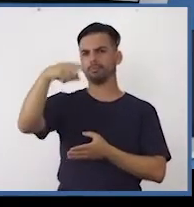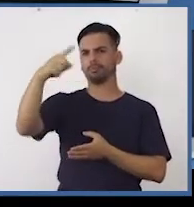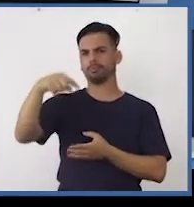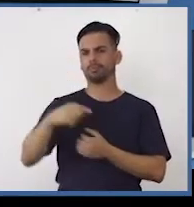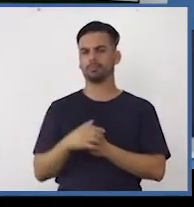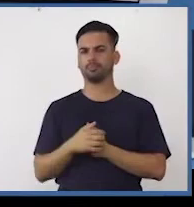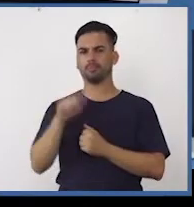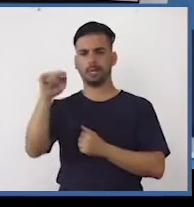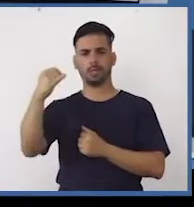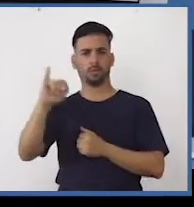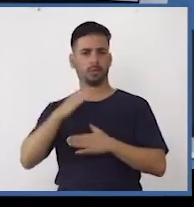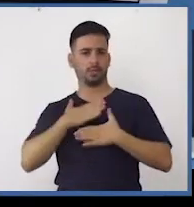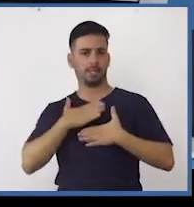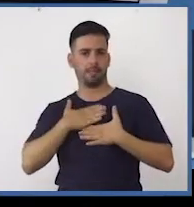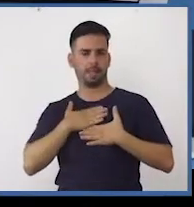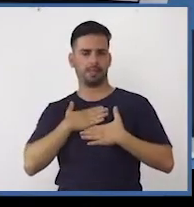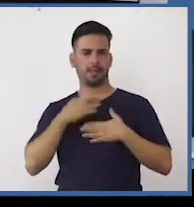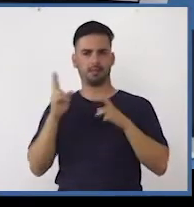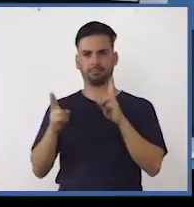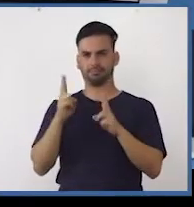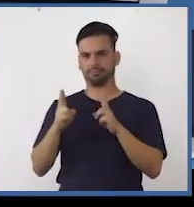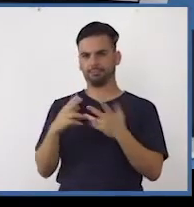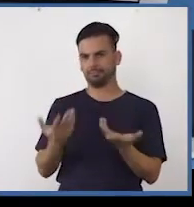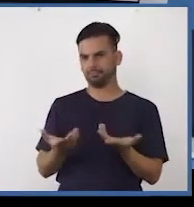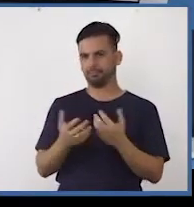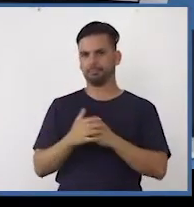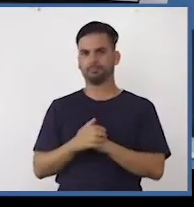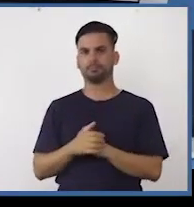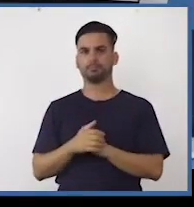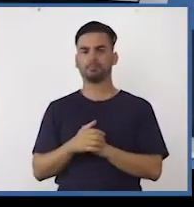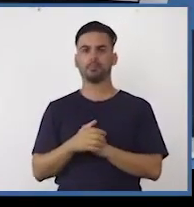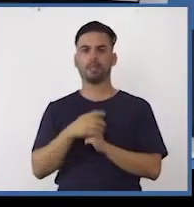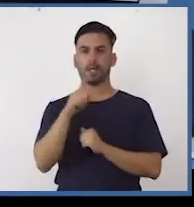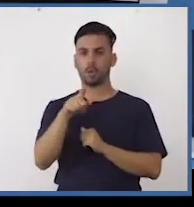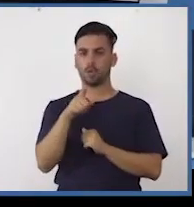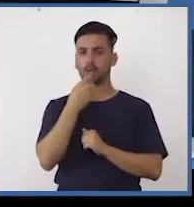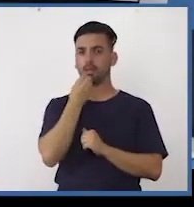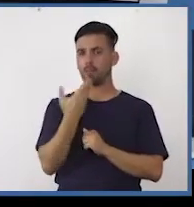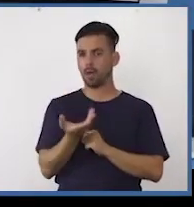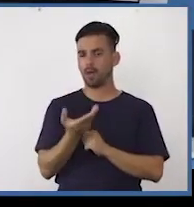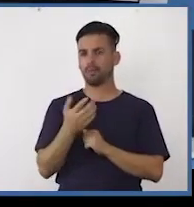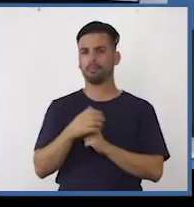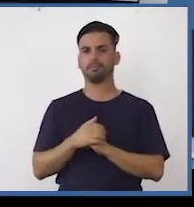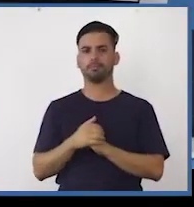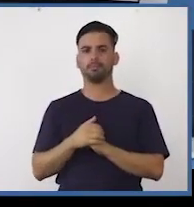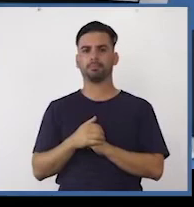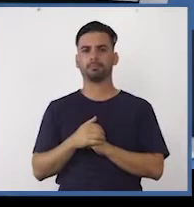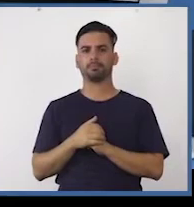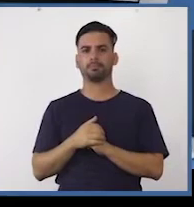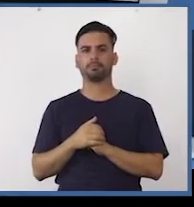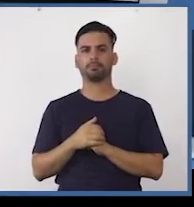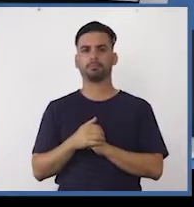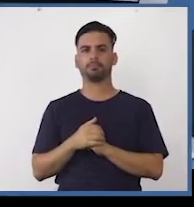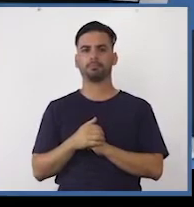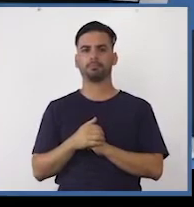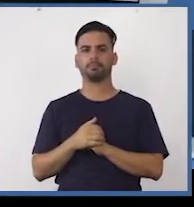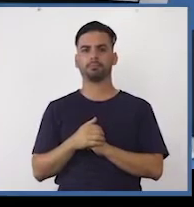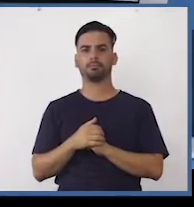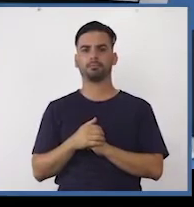en su libro de texto y van a buscar qué pasa en ese caso. ¿Cómo yo puedo